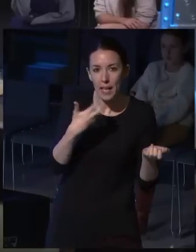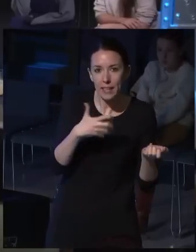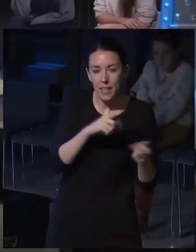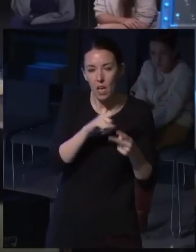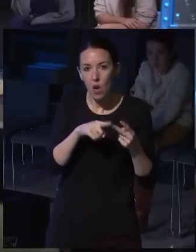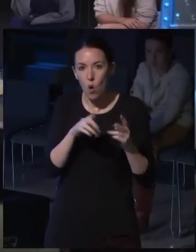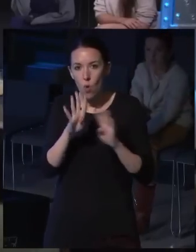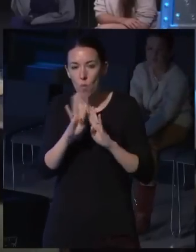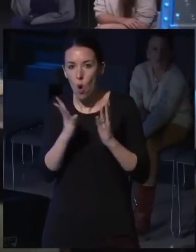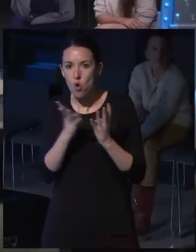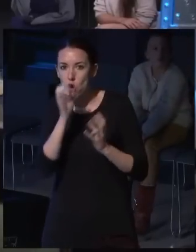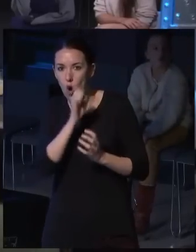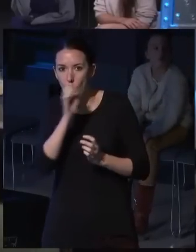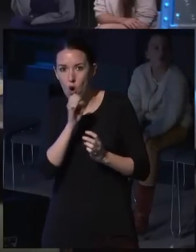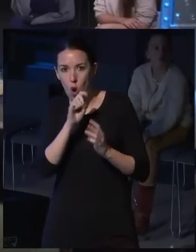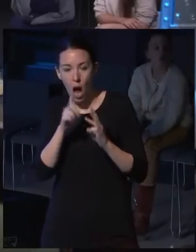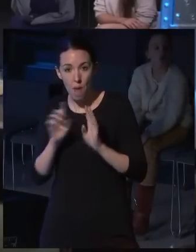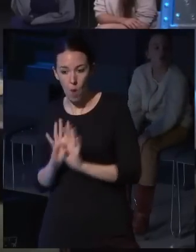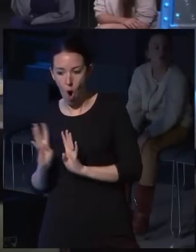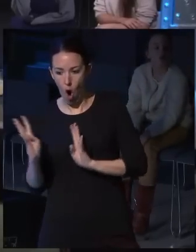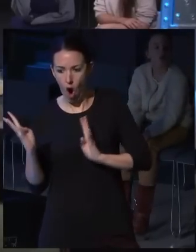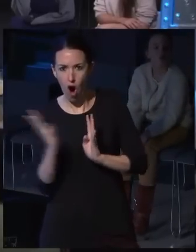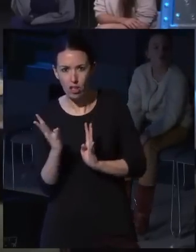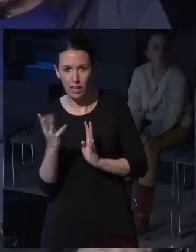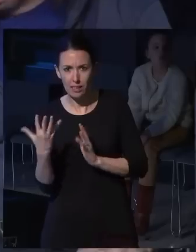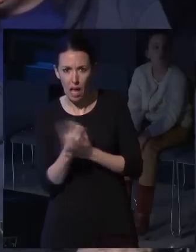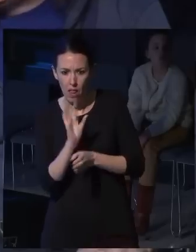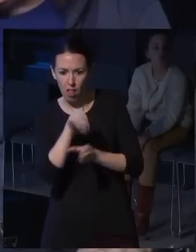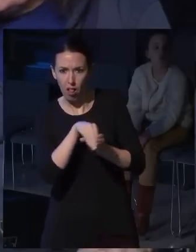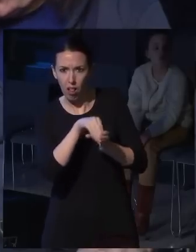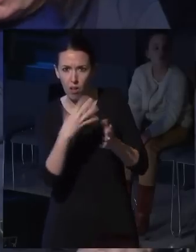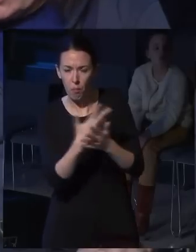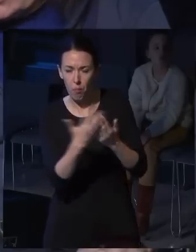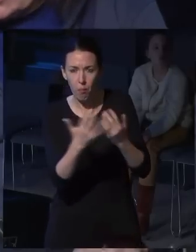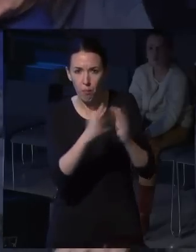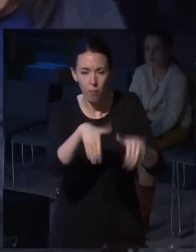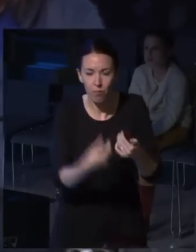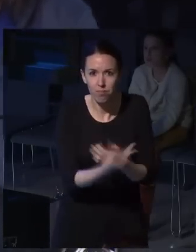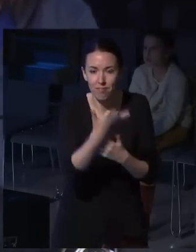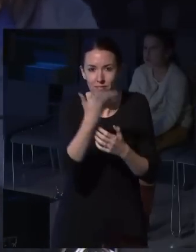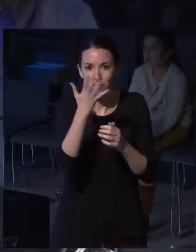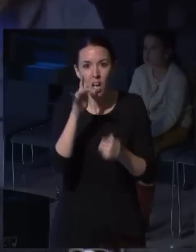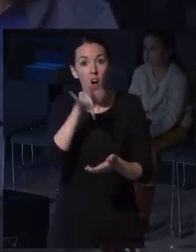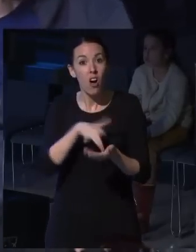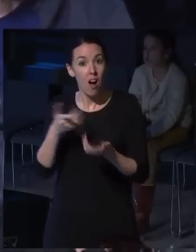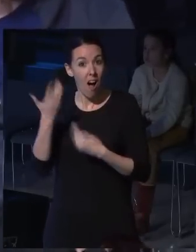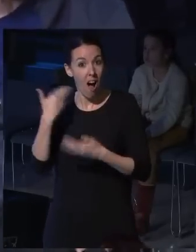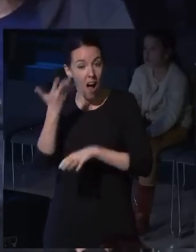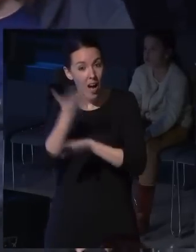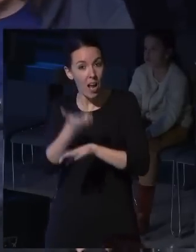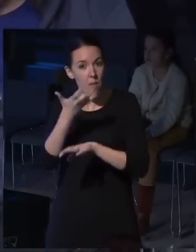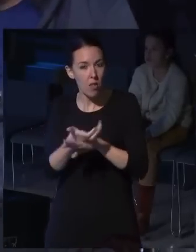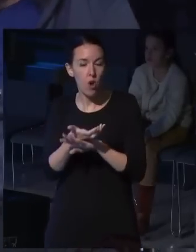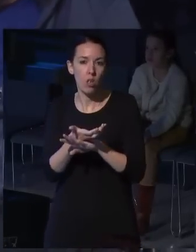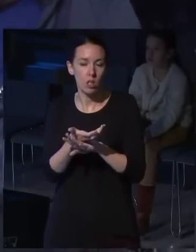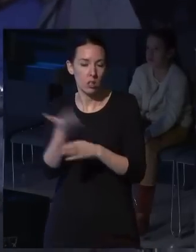sale un poco de coro, sale media orquesta metida allí, y luego todo eso... Hombre, las grabaciones aquellas eran